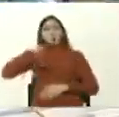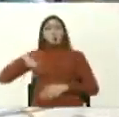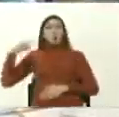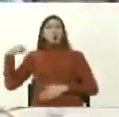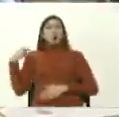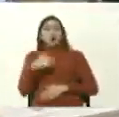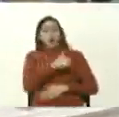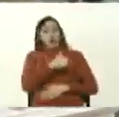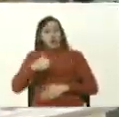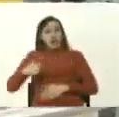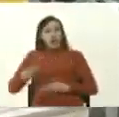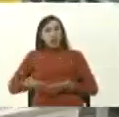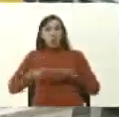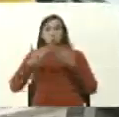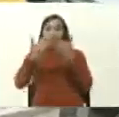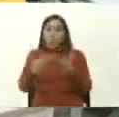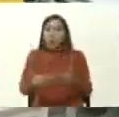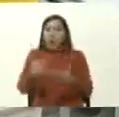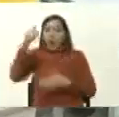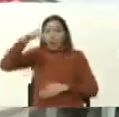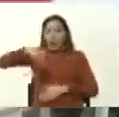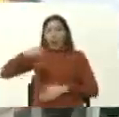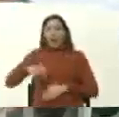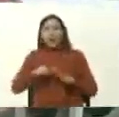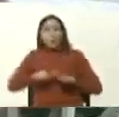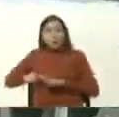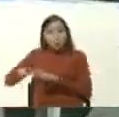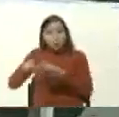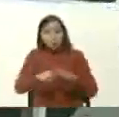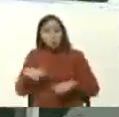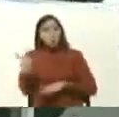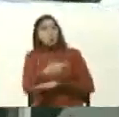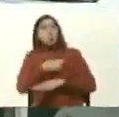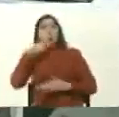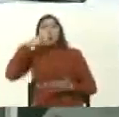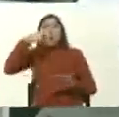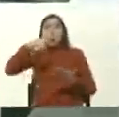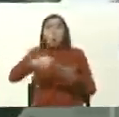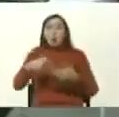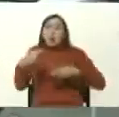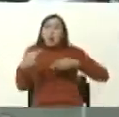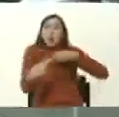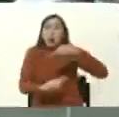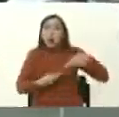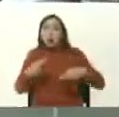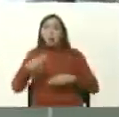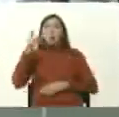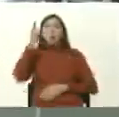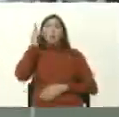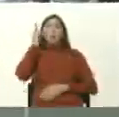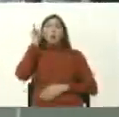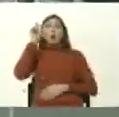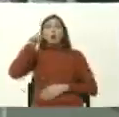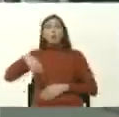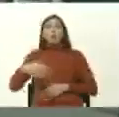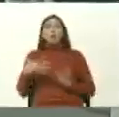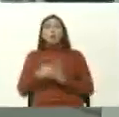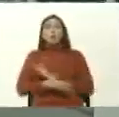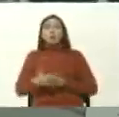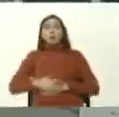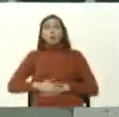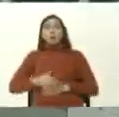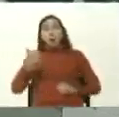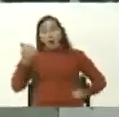querido entregarle en Sarasa, en nombre de todo nuestro gobierno revolucionario, doctora Delcy Rodríguez, gracias por el apoyo